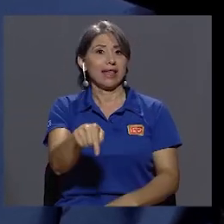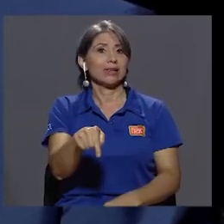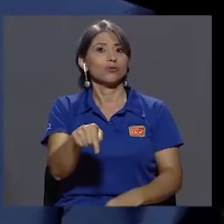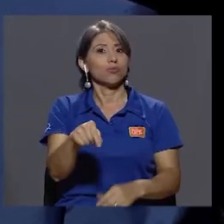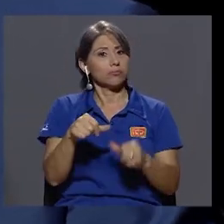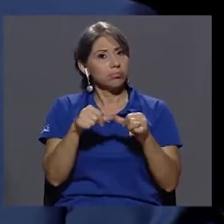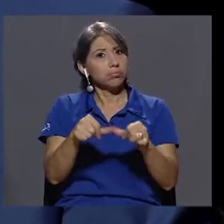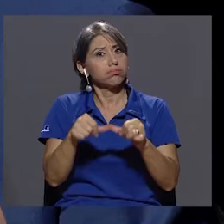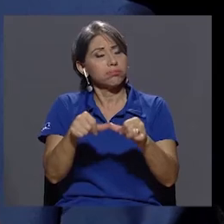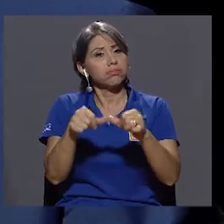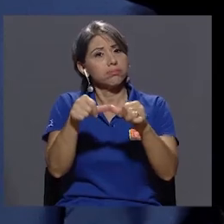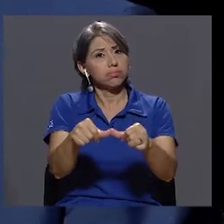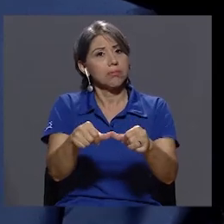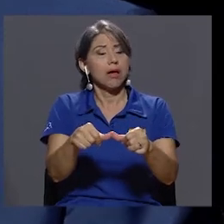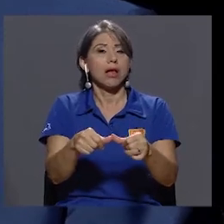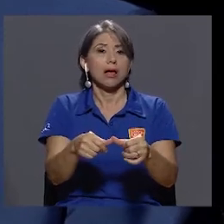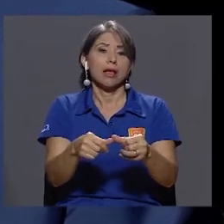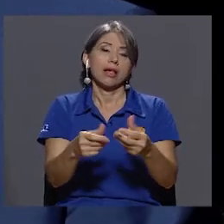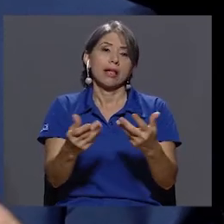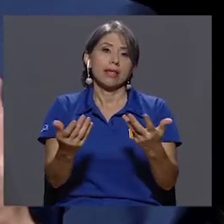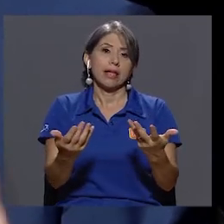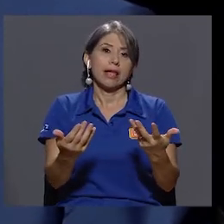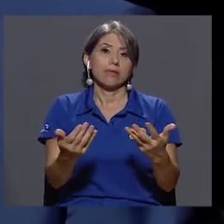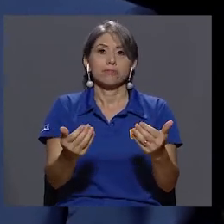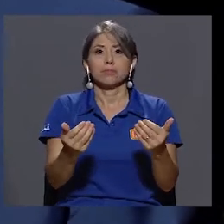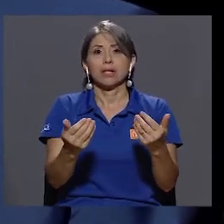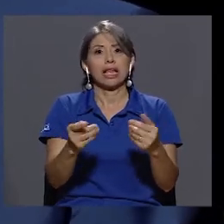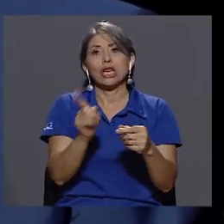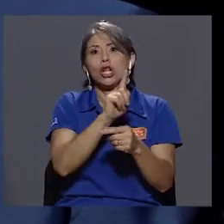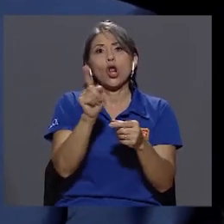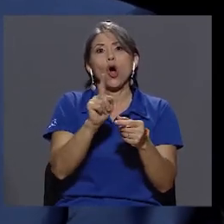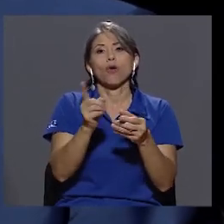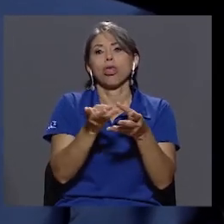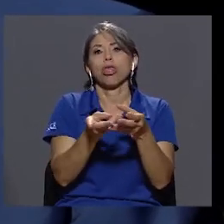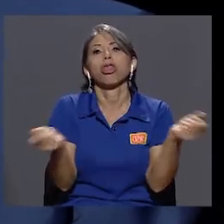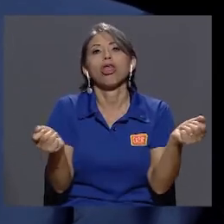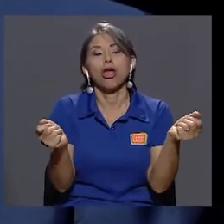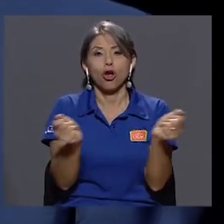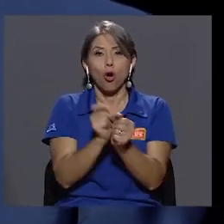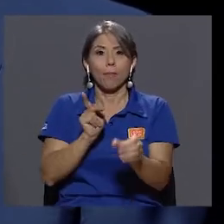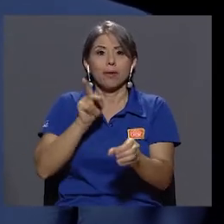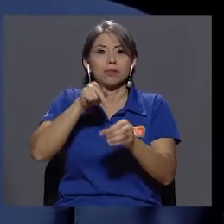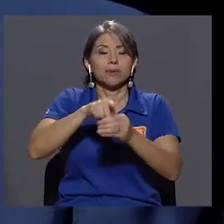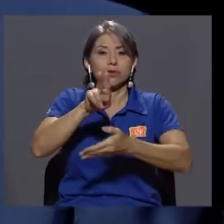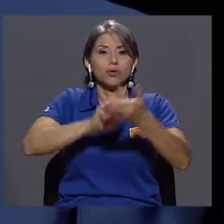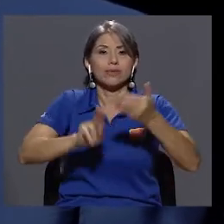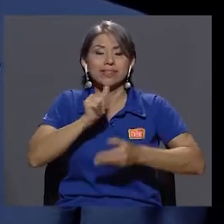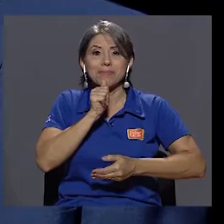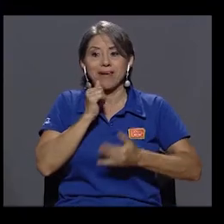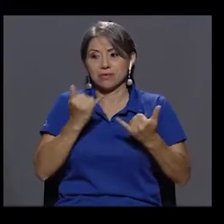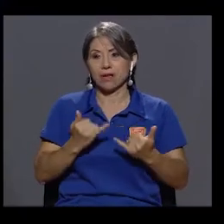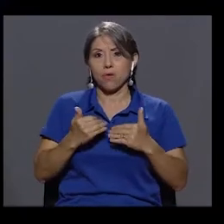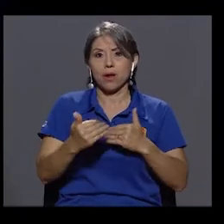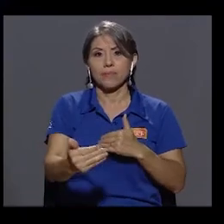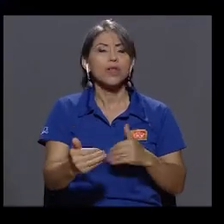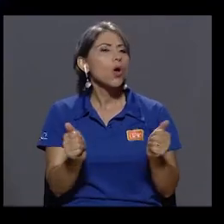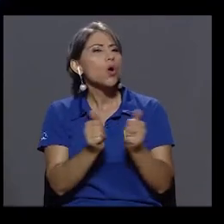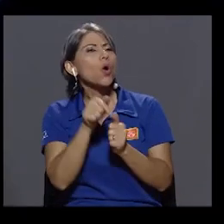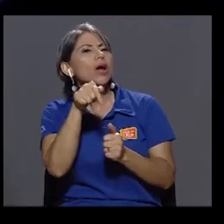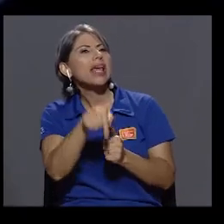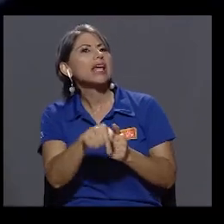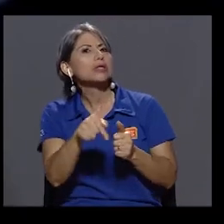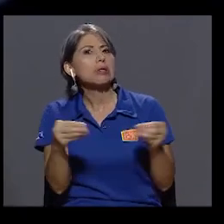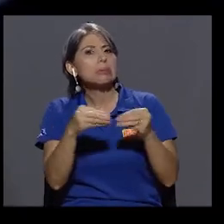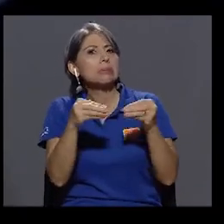las manos con la participación de universidades privadas en a partir de este 1 con esto de la demografía va a haber un momento en que más o menos